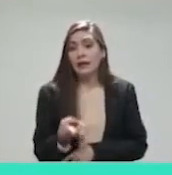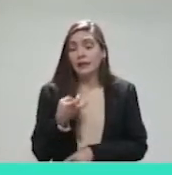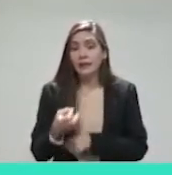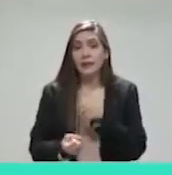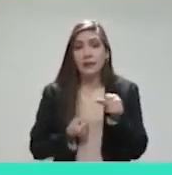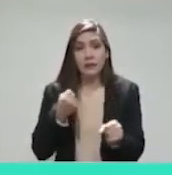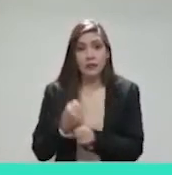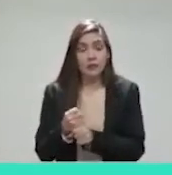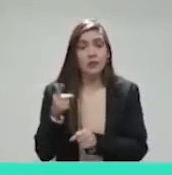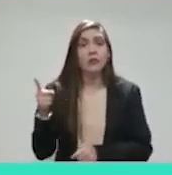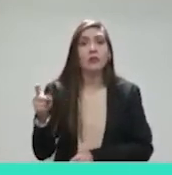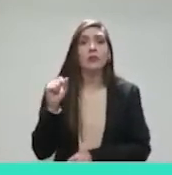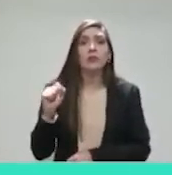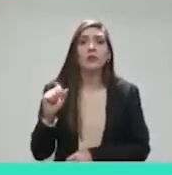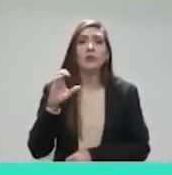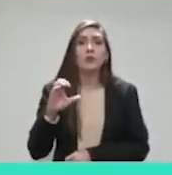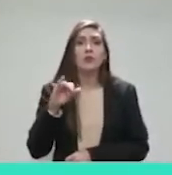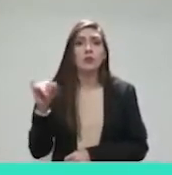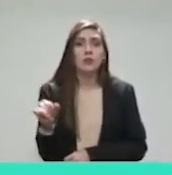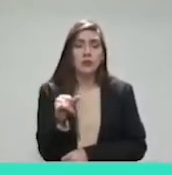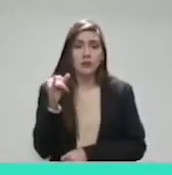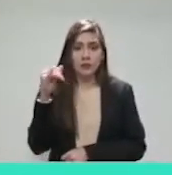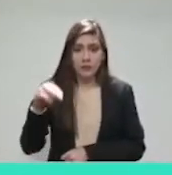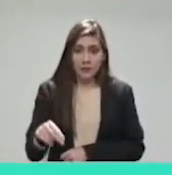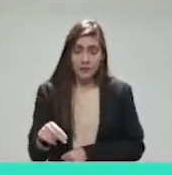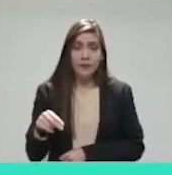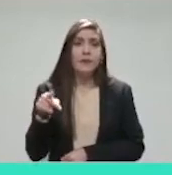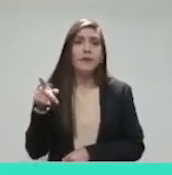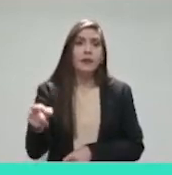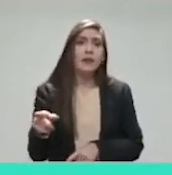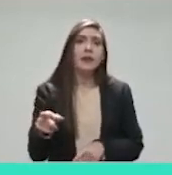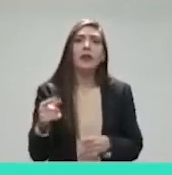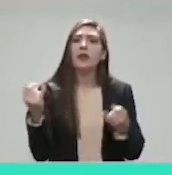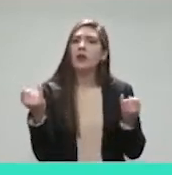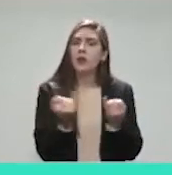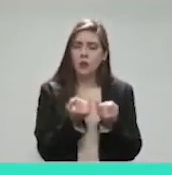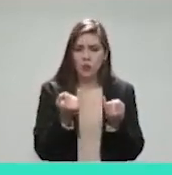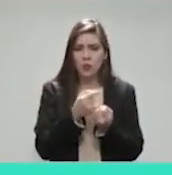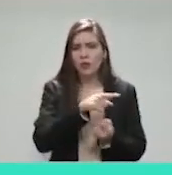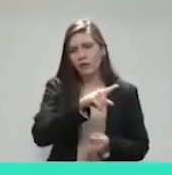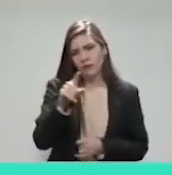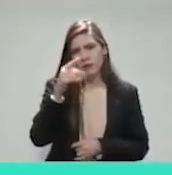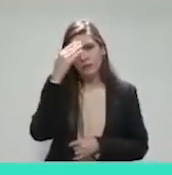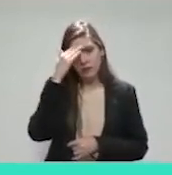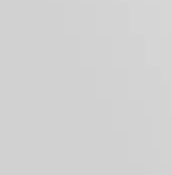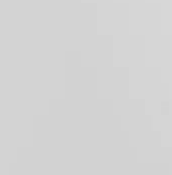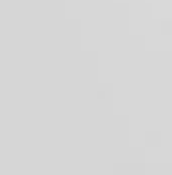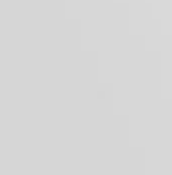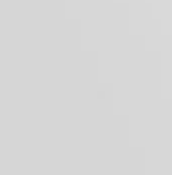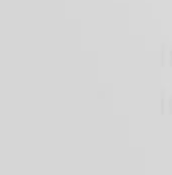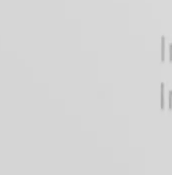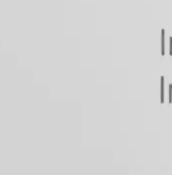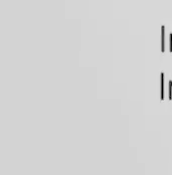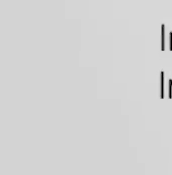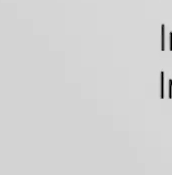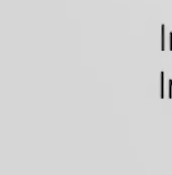la Suprema Corte de Justicia de la Nación tuvo a bien, como todos lo saben, declarar la invalidez.